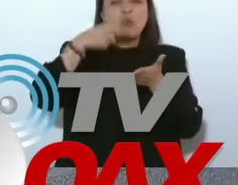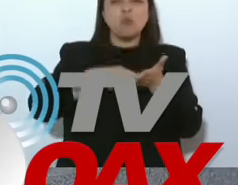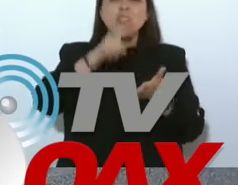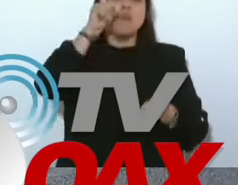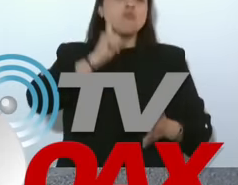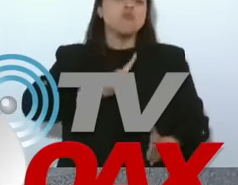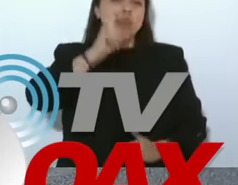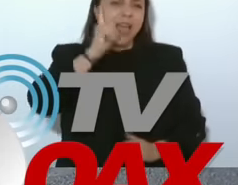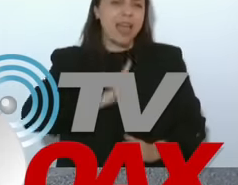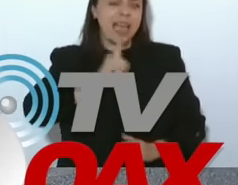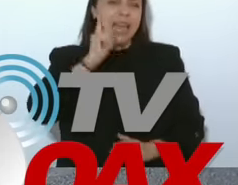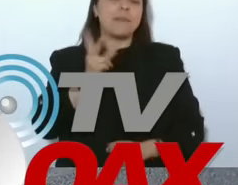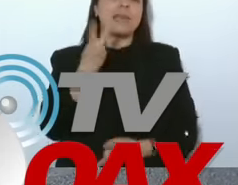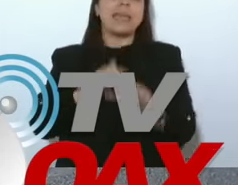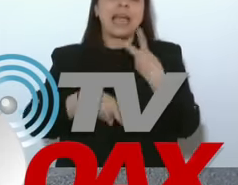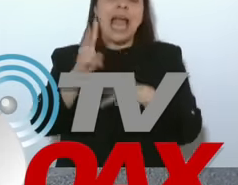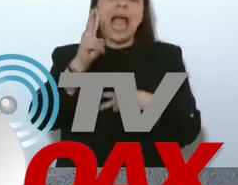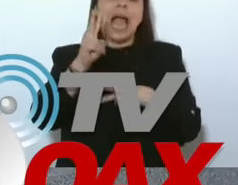mencionarla por